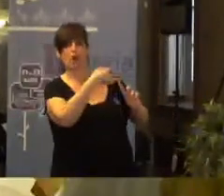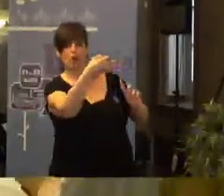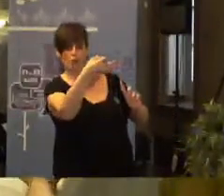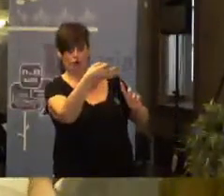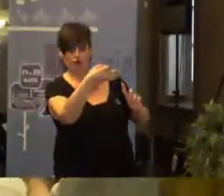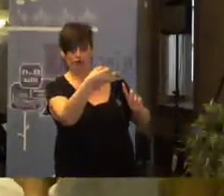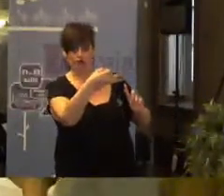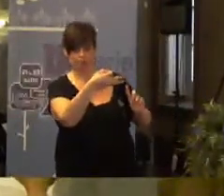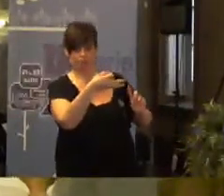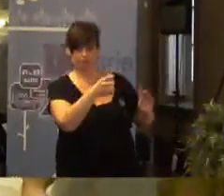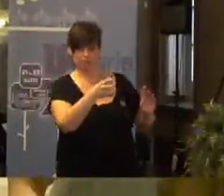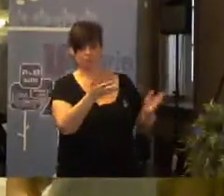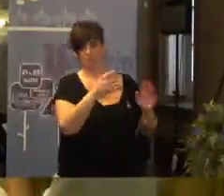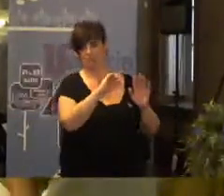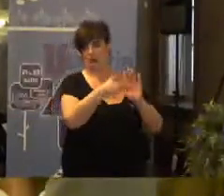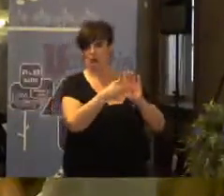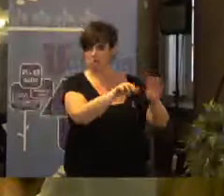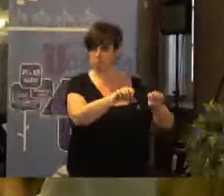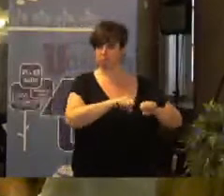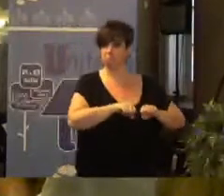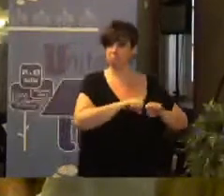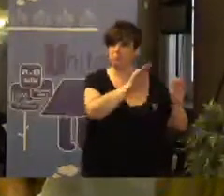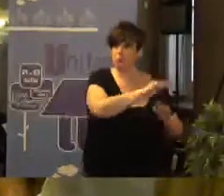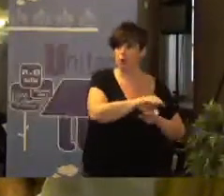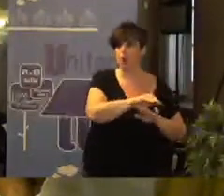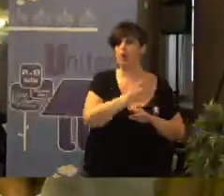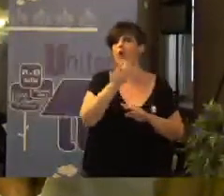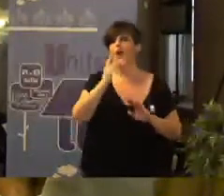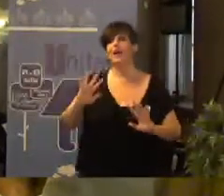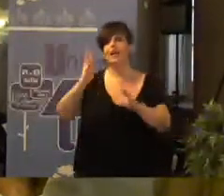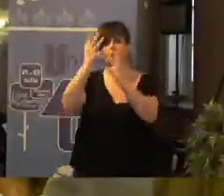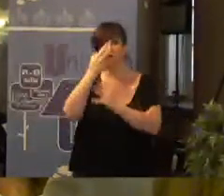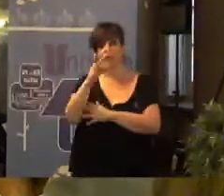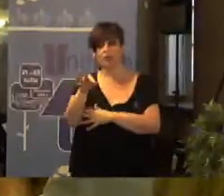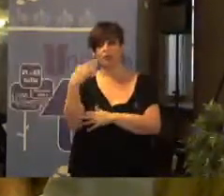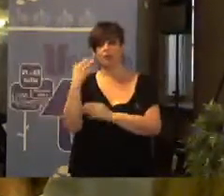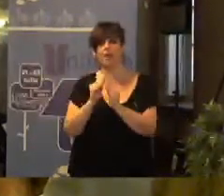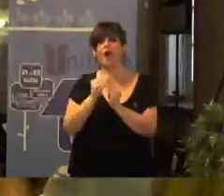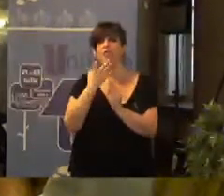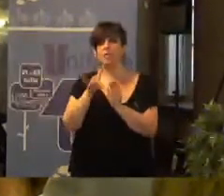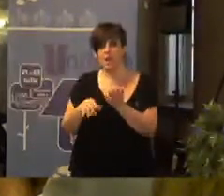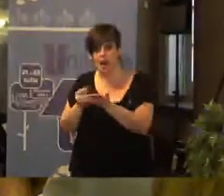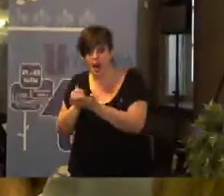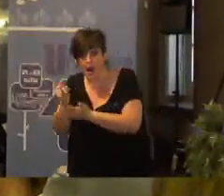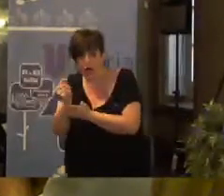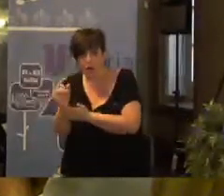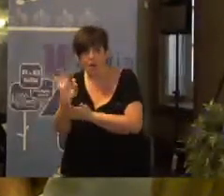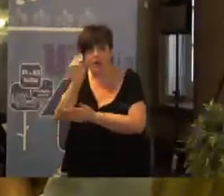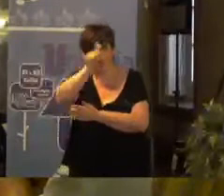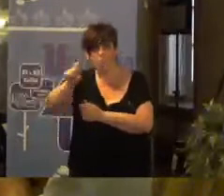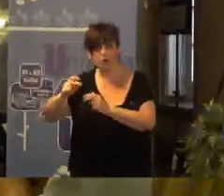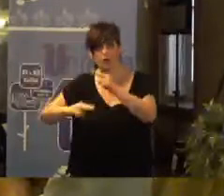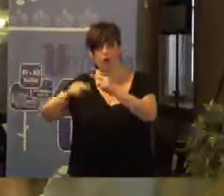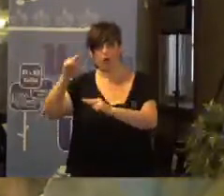do espacio propio, de acordo? Bien. A revolución bolchevique non fixeron a maioría dos labregos, nin dos obreiros, empezaron